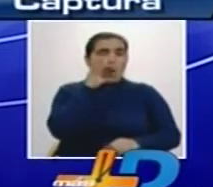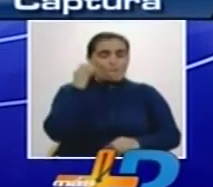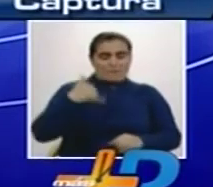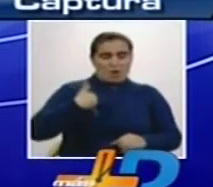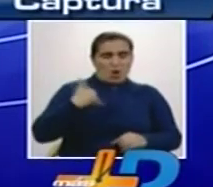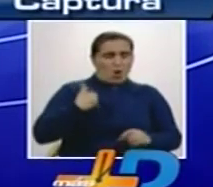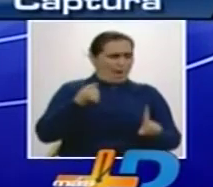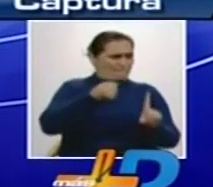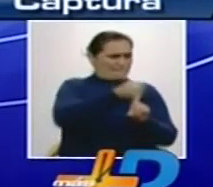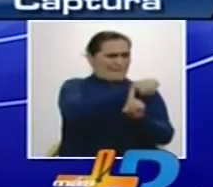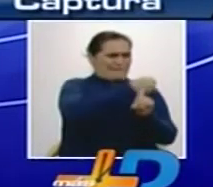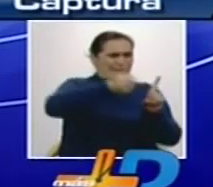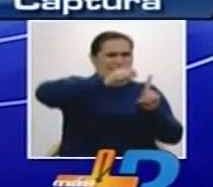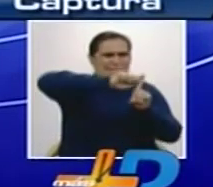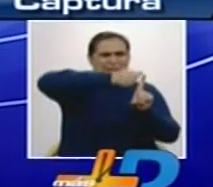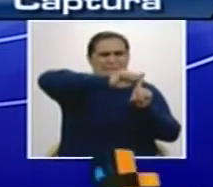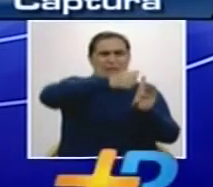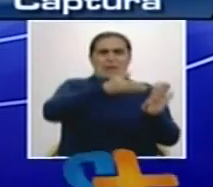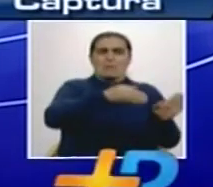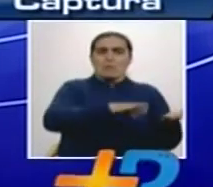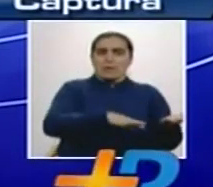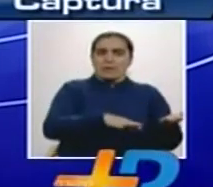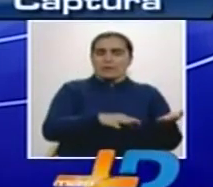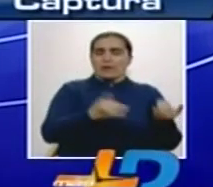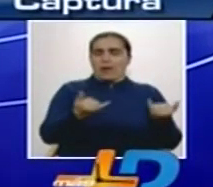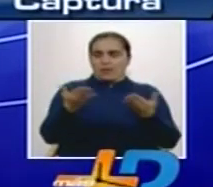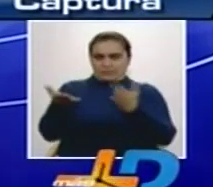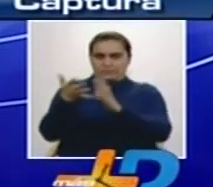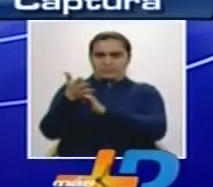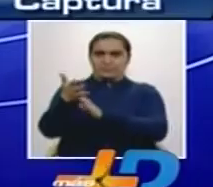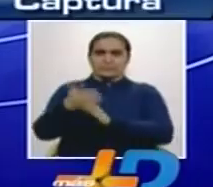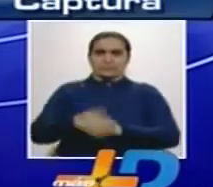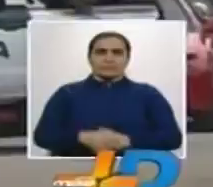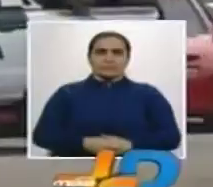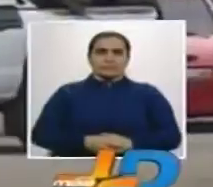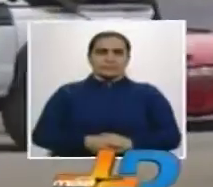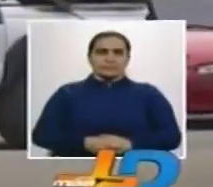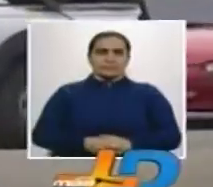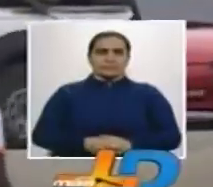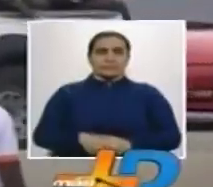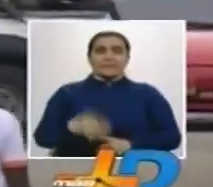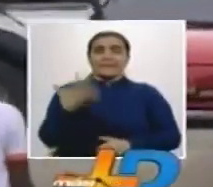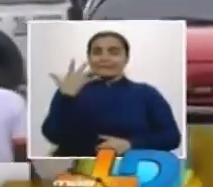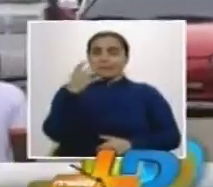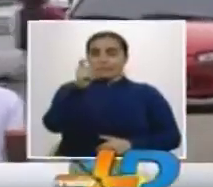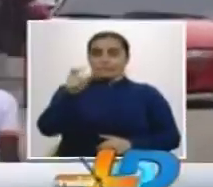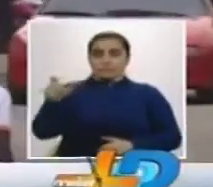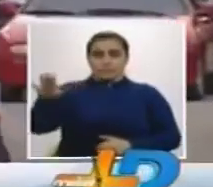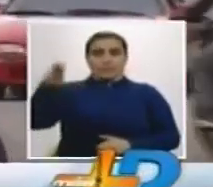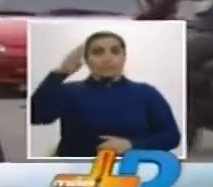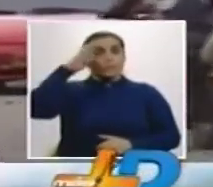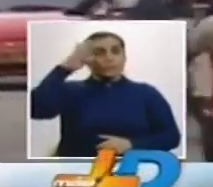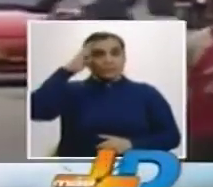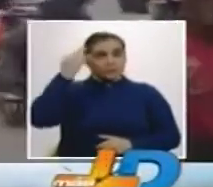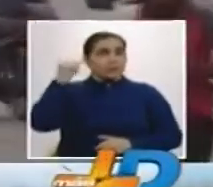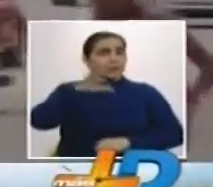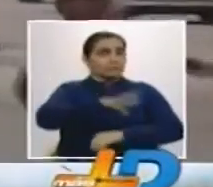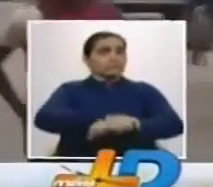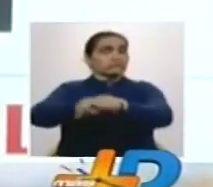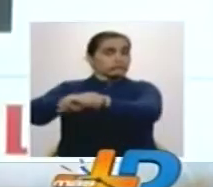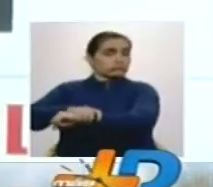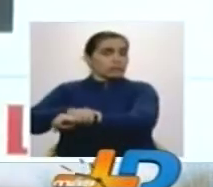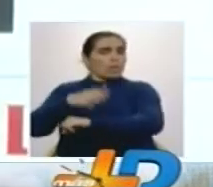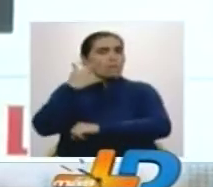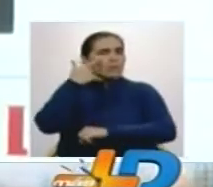dos suboficiales de la institución. Carlos Andrés Gómez con los detalles. Son cinco los policías capturados involucrados